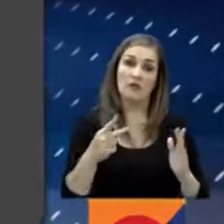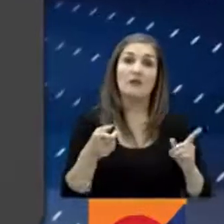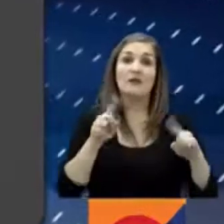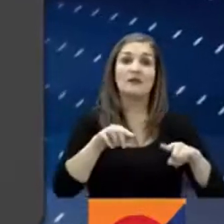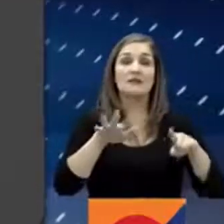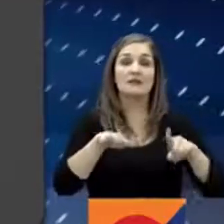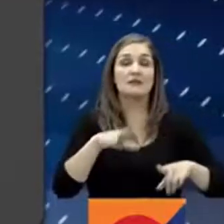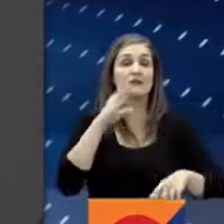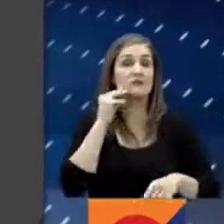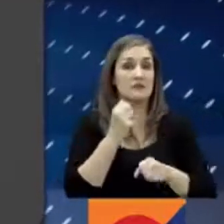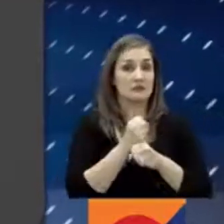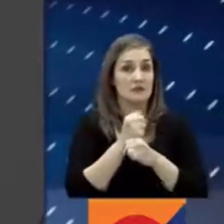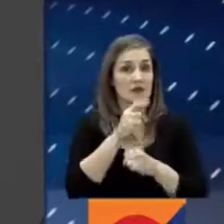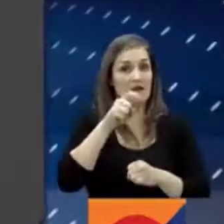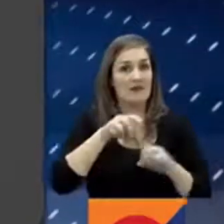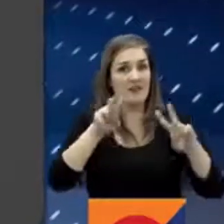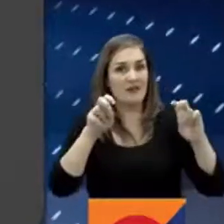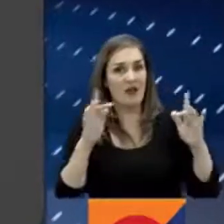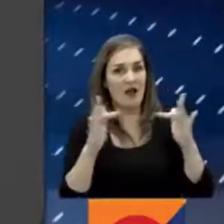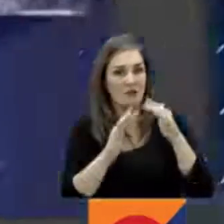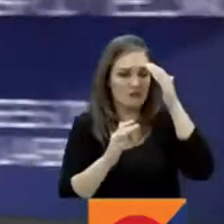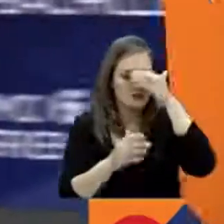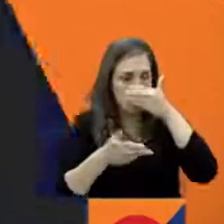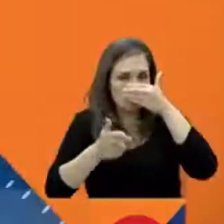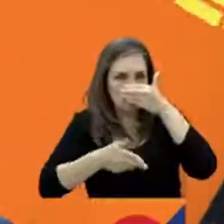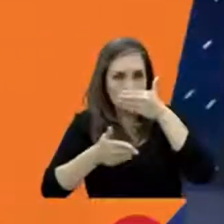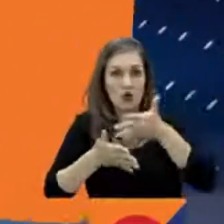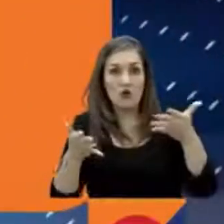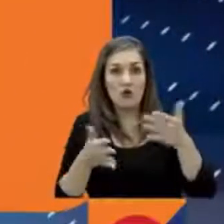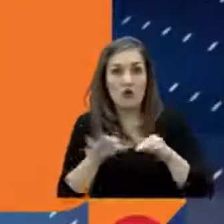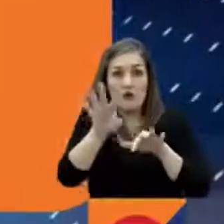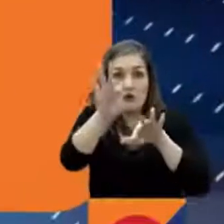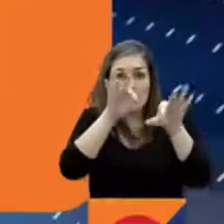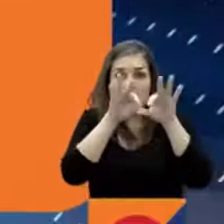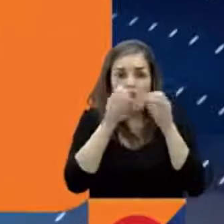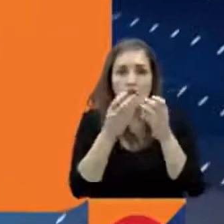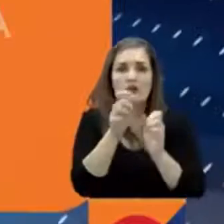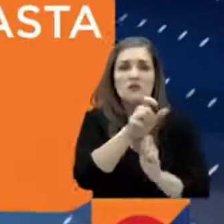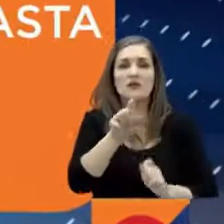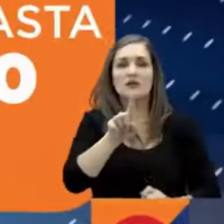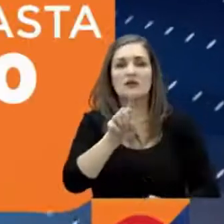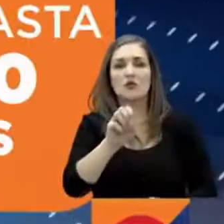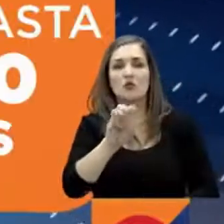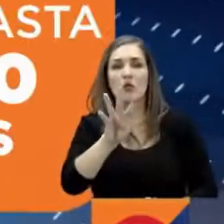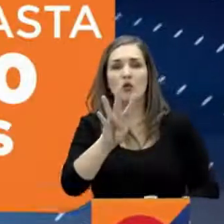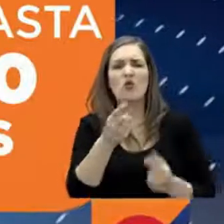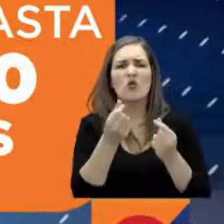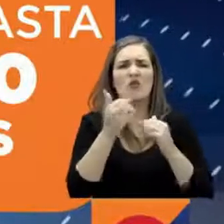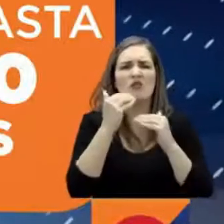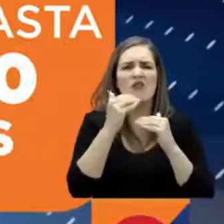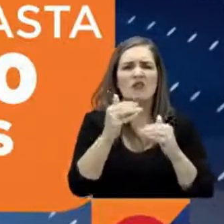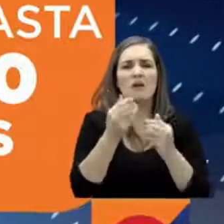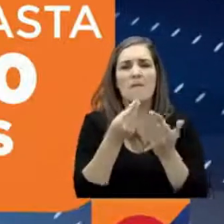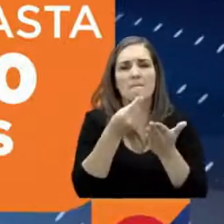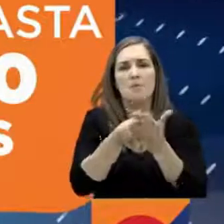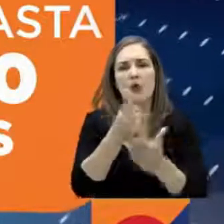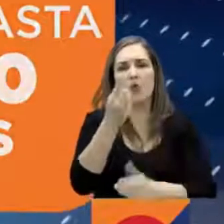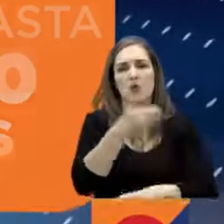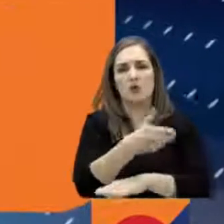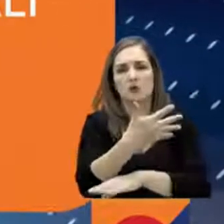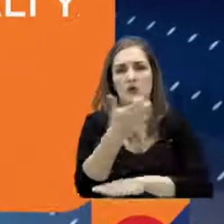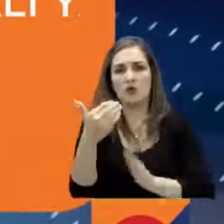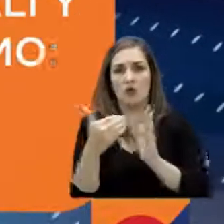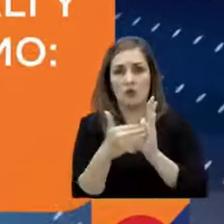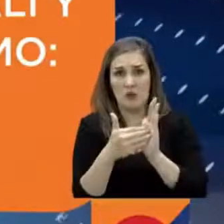de experiencia laboral en el área. Atentos porque son 104 vacantes con salarios de hasta 1.500.000 pesos mensuales que se